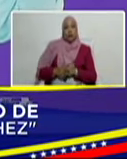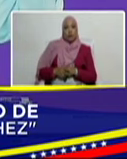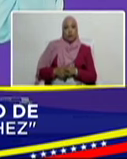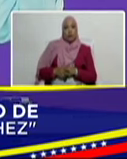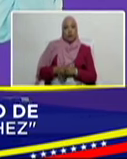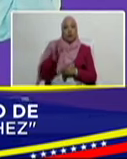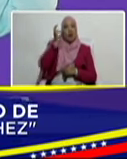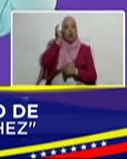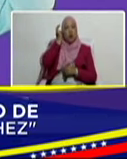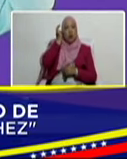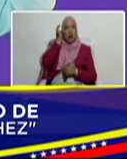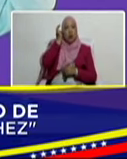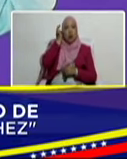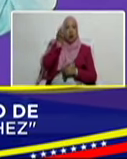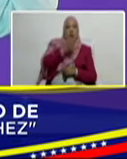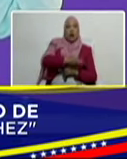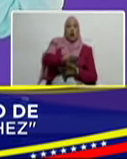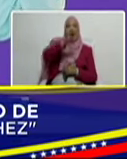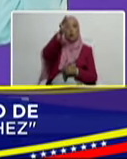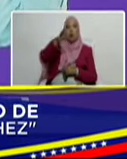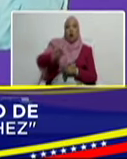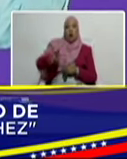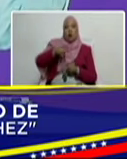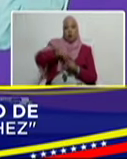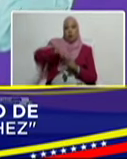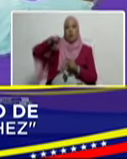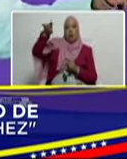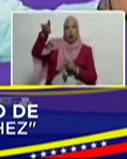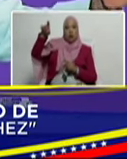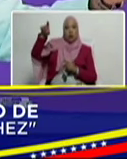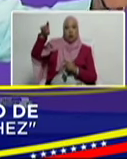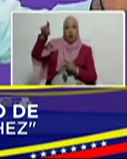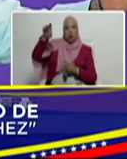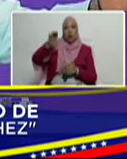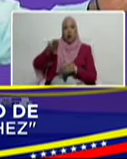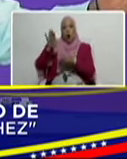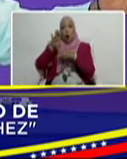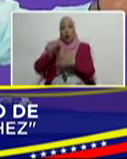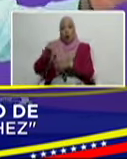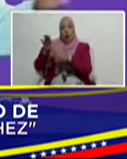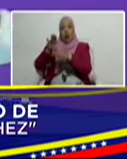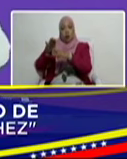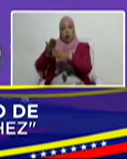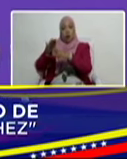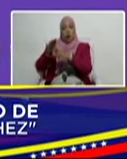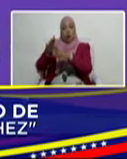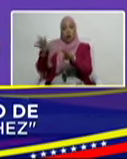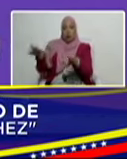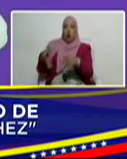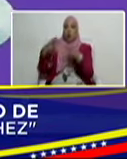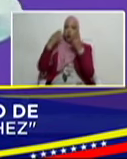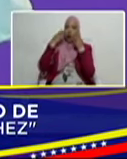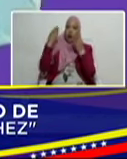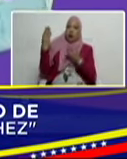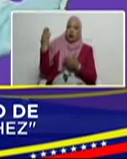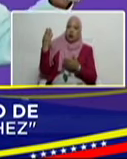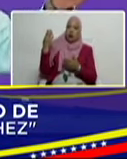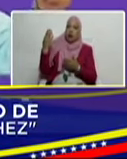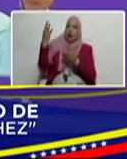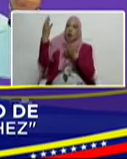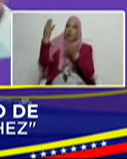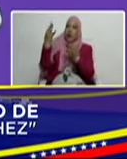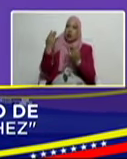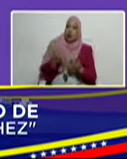la montaña sagrada, el Guarayra Repano, protegiéndonos, viéndonos,